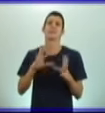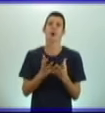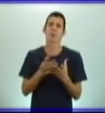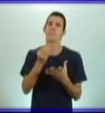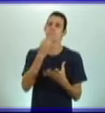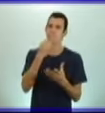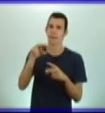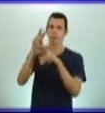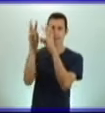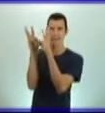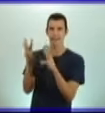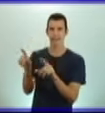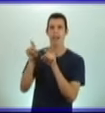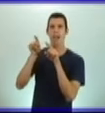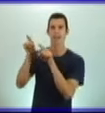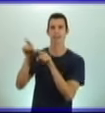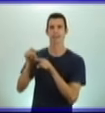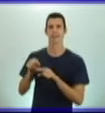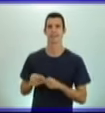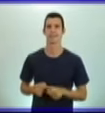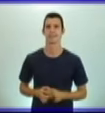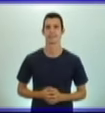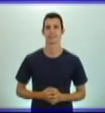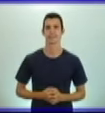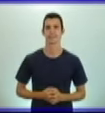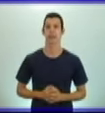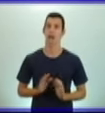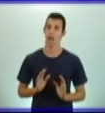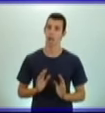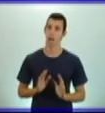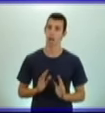insistimos en que si tienen alguna duda, pueden